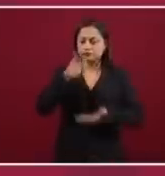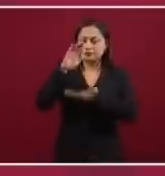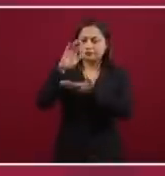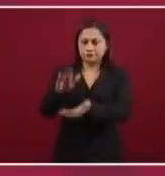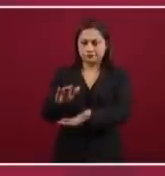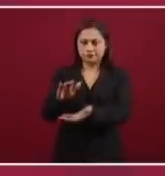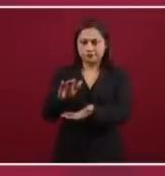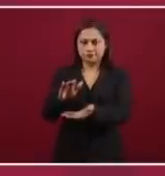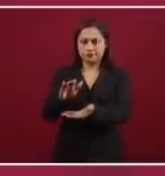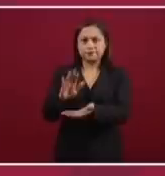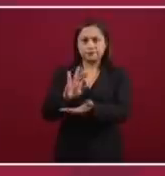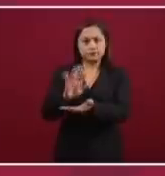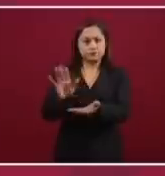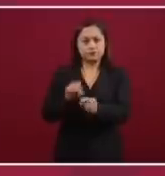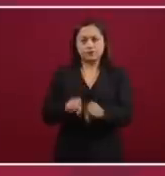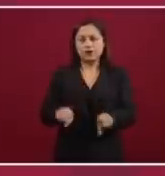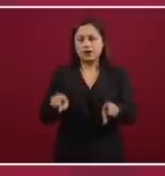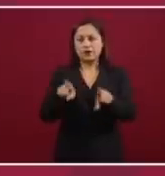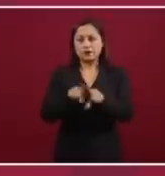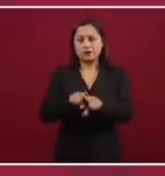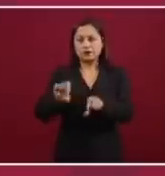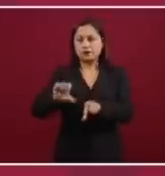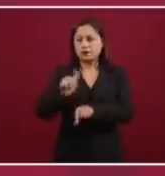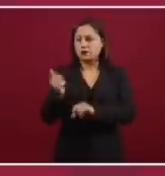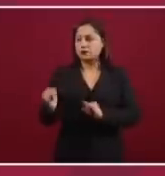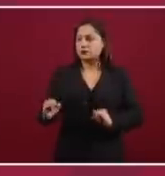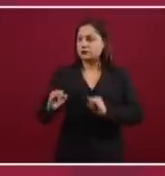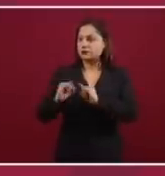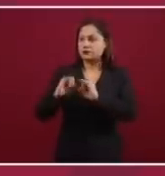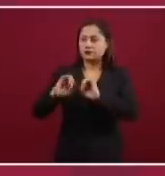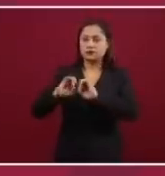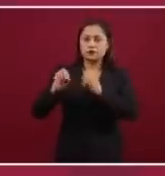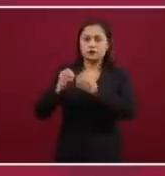igual en el caso de los órganos autónomos,